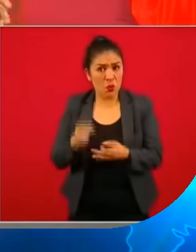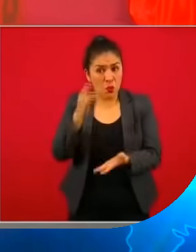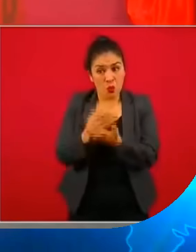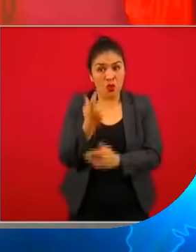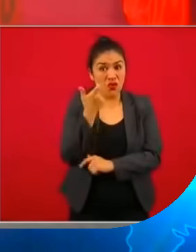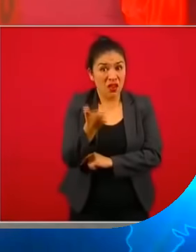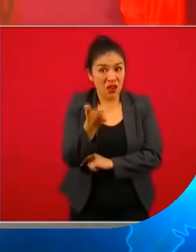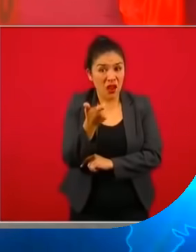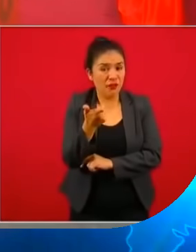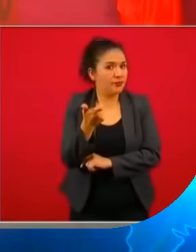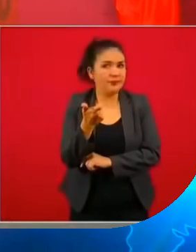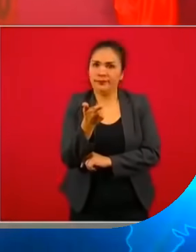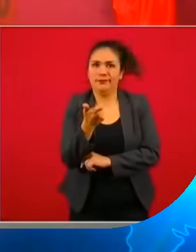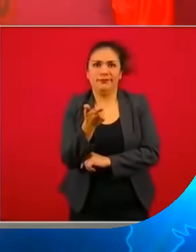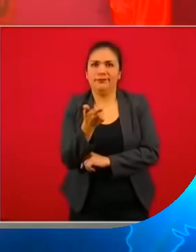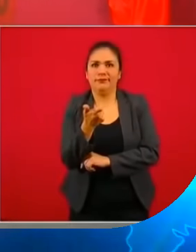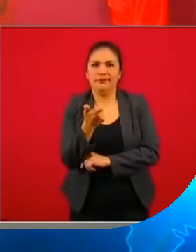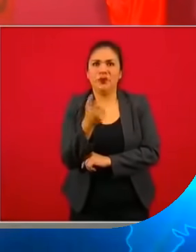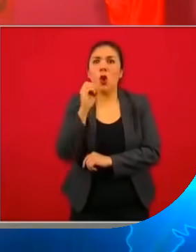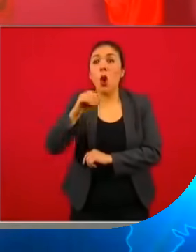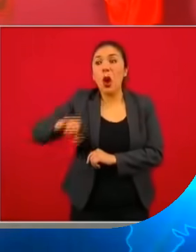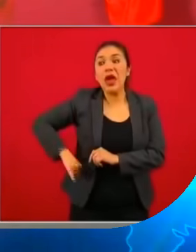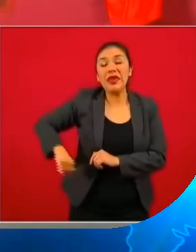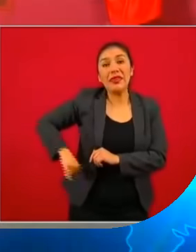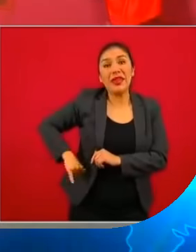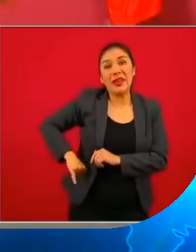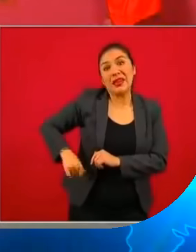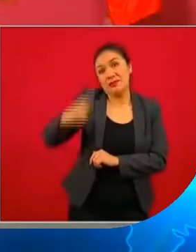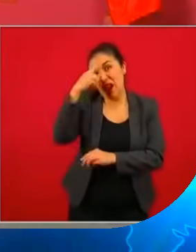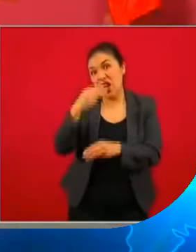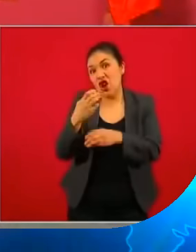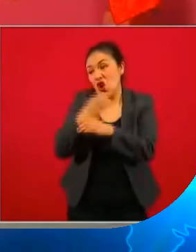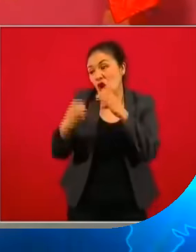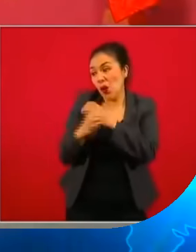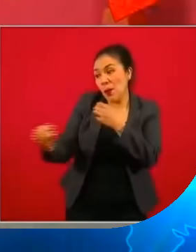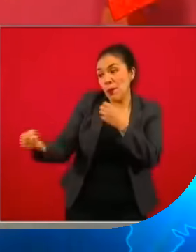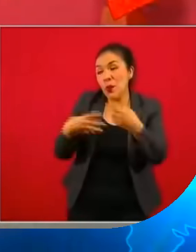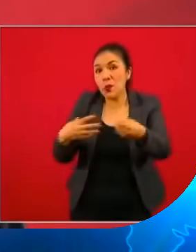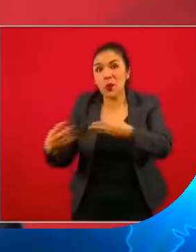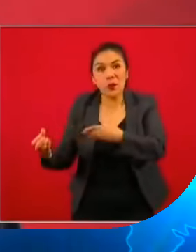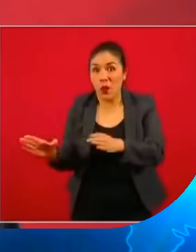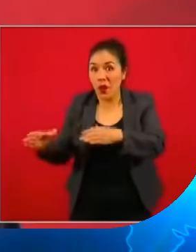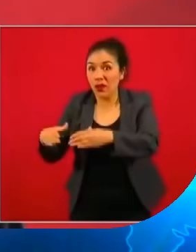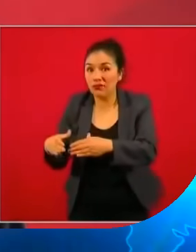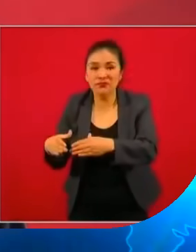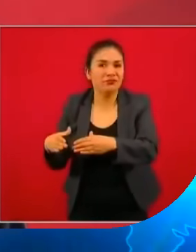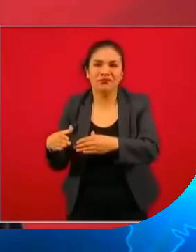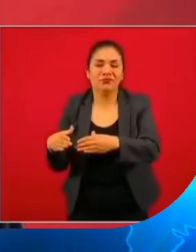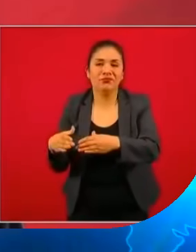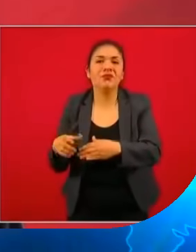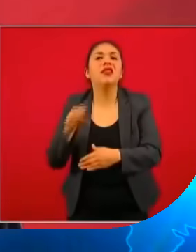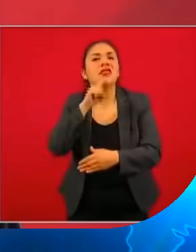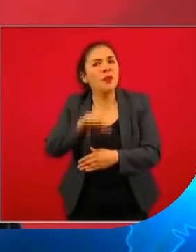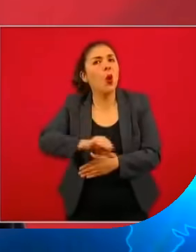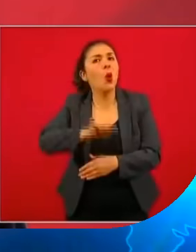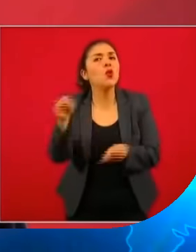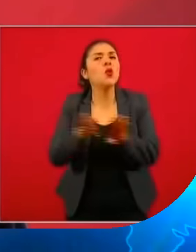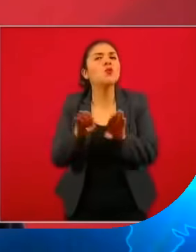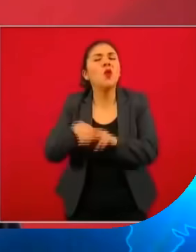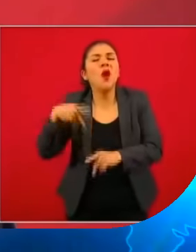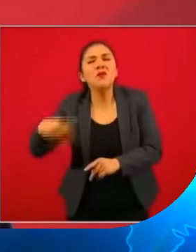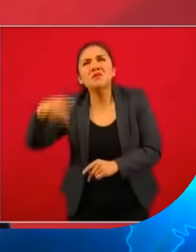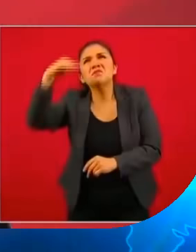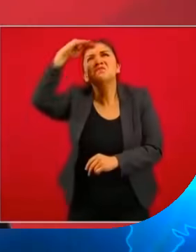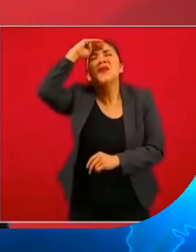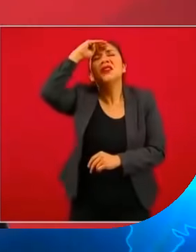económico o a intereses materiales, sino a un pensamiento